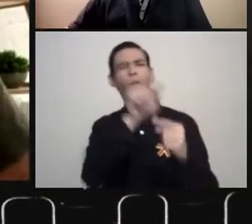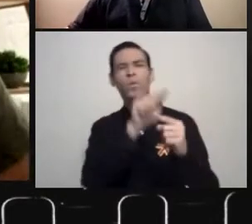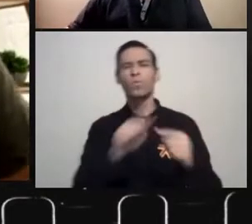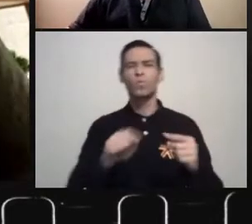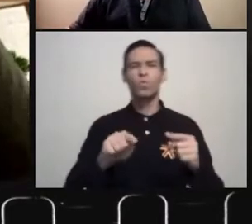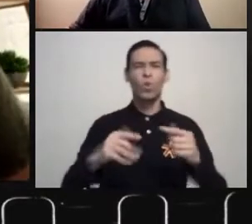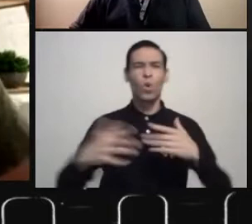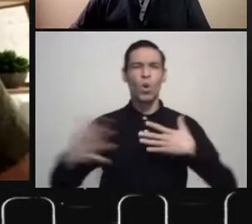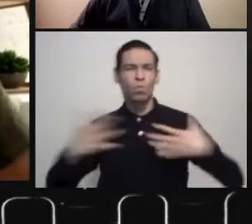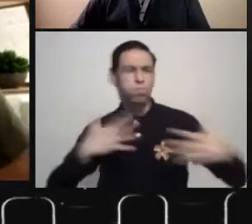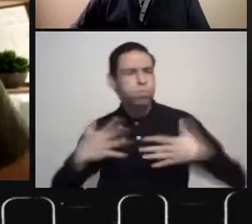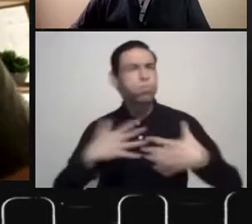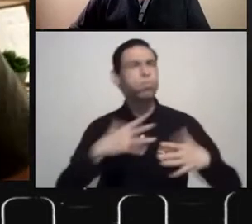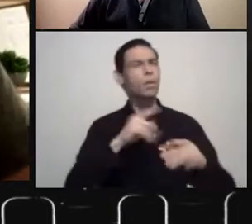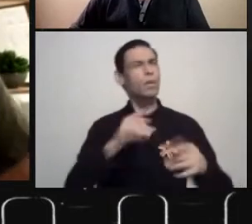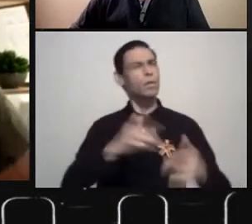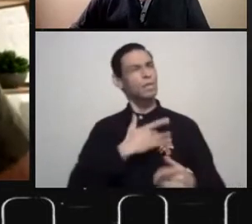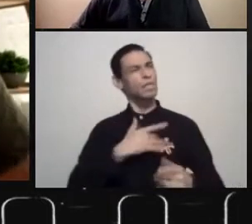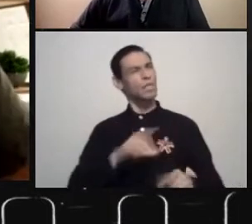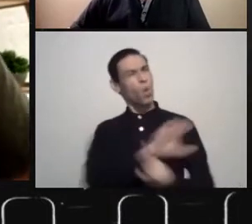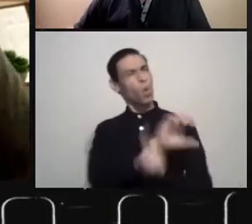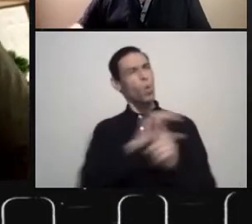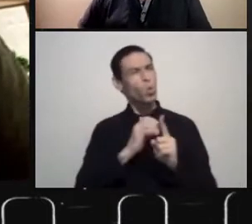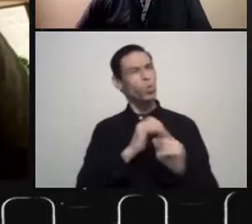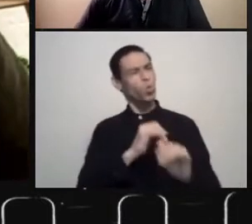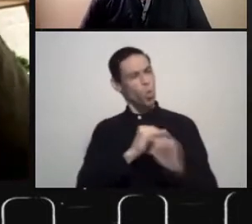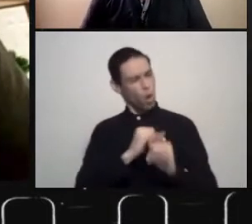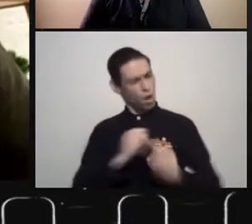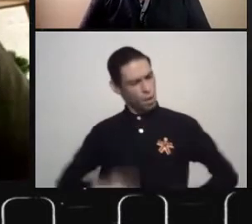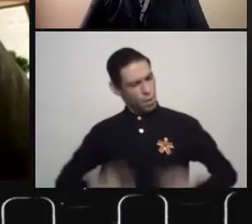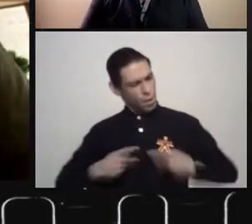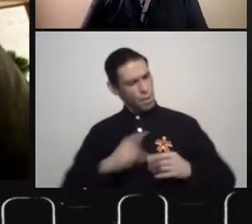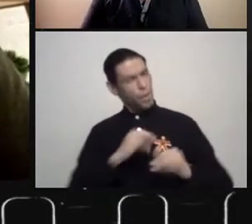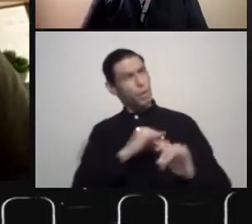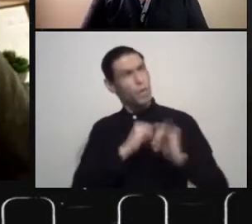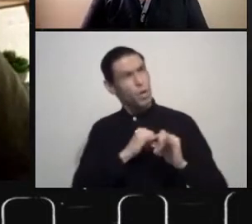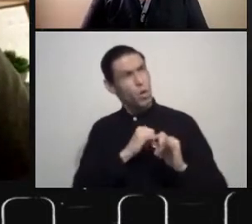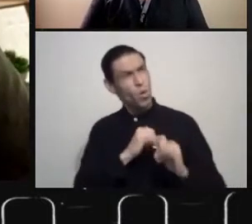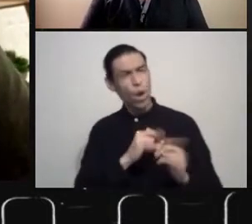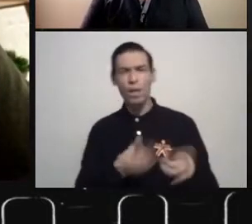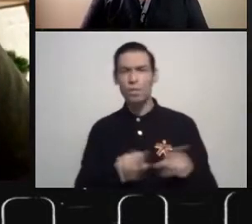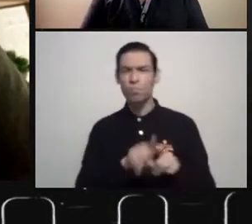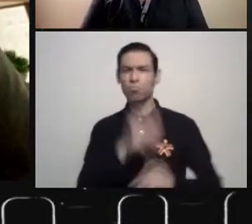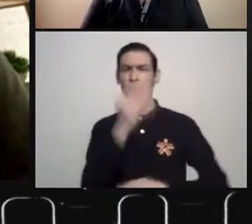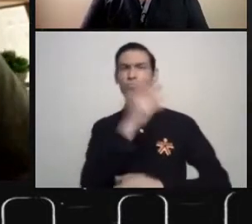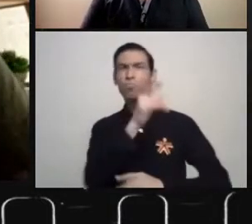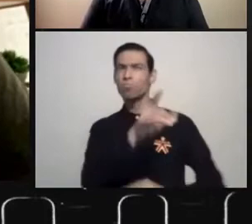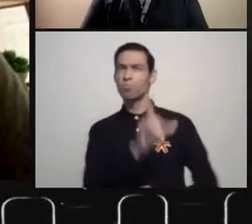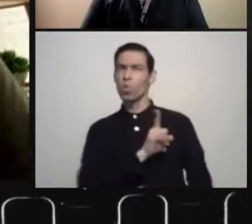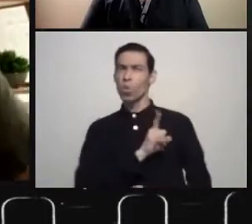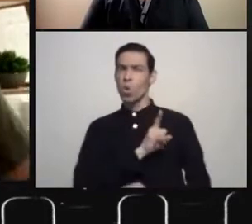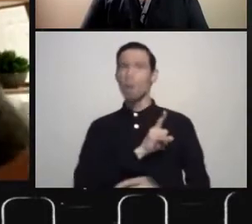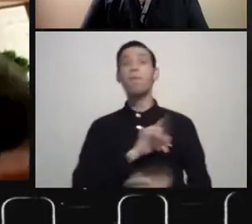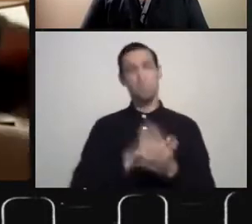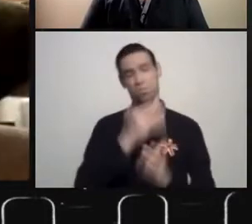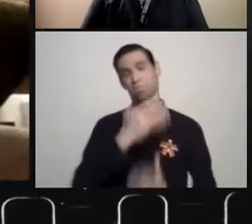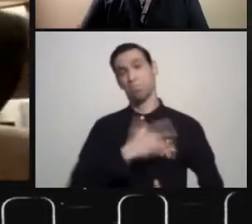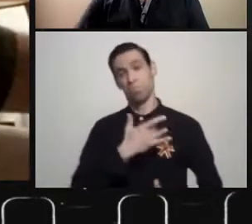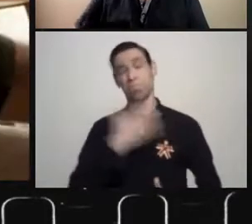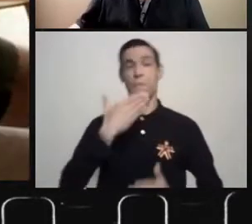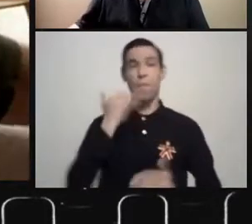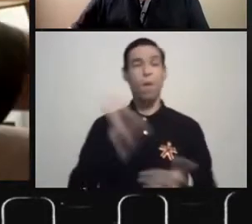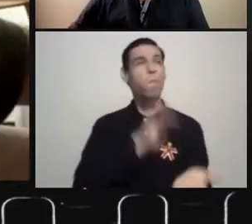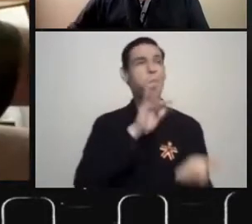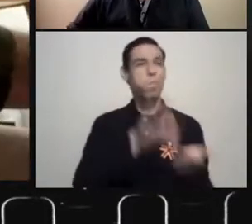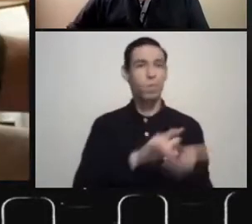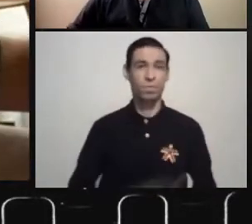forma de pensar, de tu cultura, de tu forma de vivir, pues hace que sea más bonito esta experiencia de ir a cine, ¿no? Porque, pues bueno, los grandes